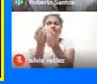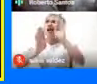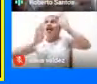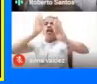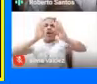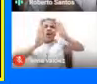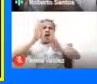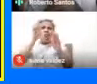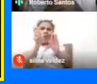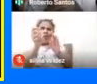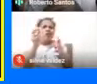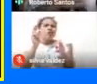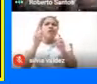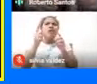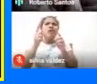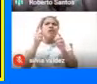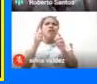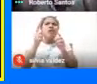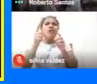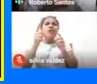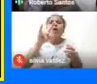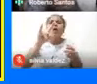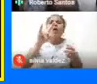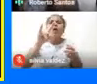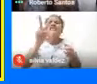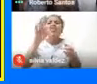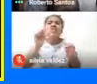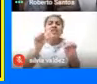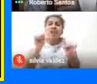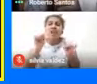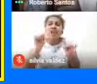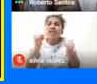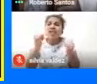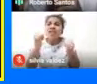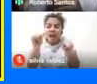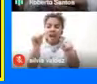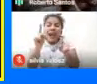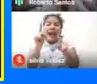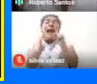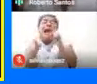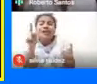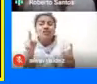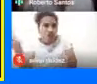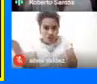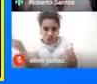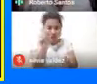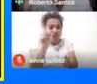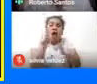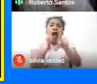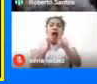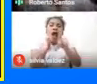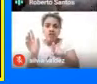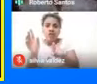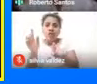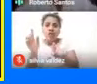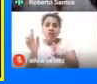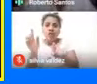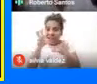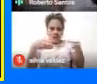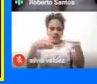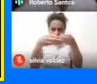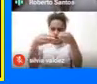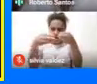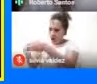Escasamente Conocen Guatavita Y eso No todos Pero hablar De las siete lagunas Hablar de las